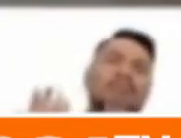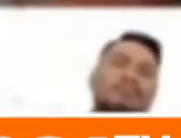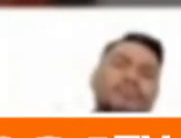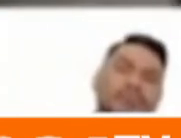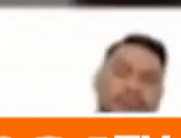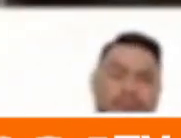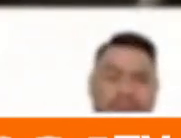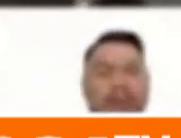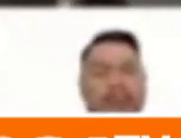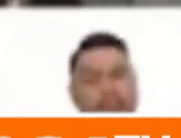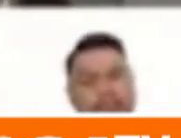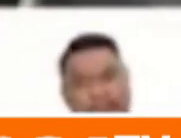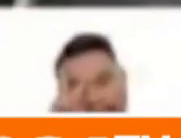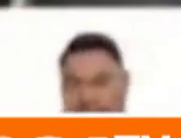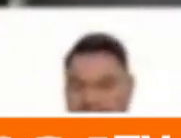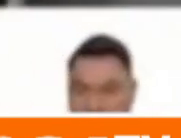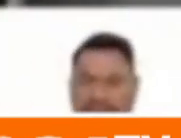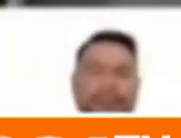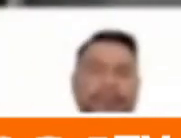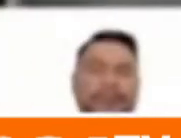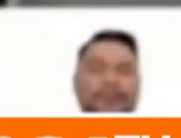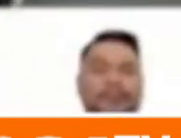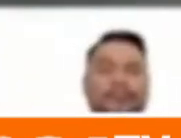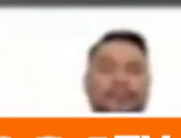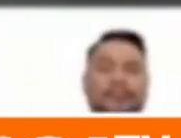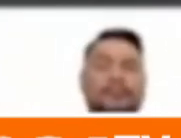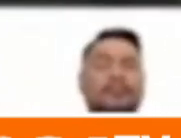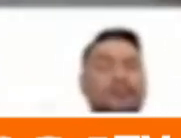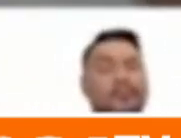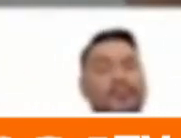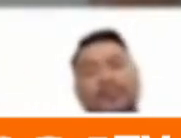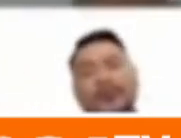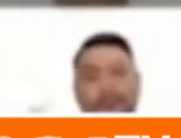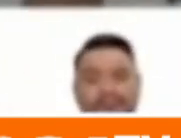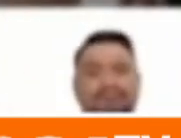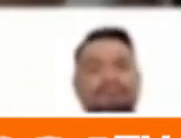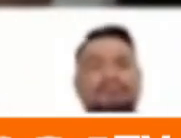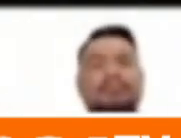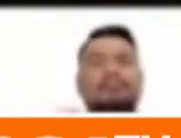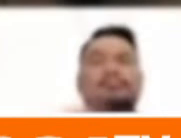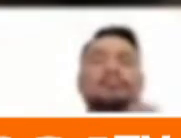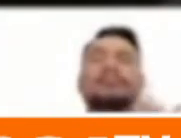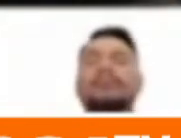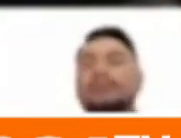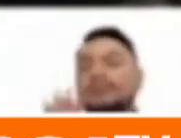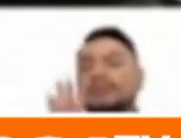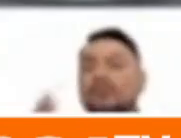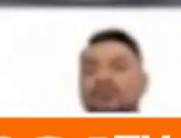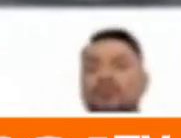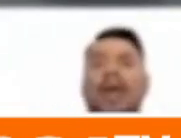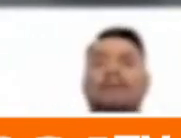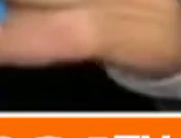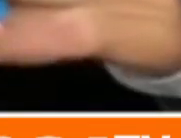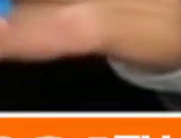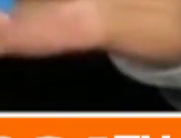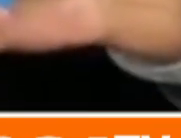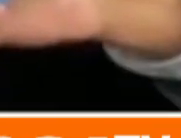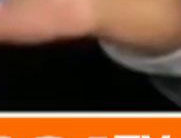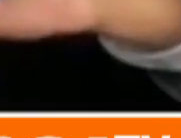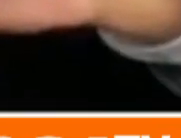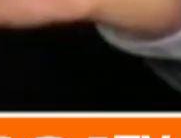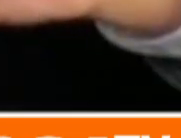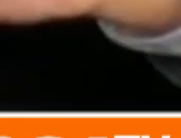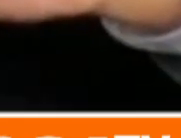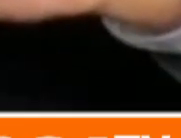infraestructura dijeron que los trámites serían más burocráticos creo que crear un ministerio adicional a los 19 que ya existen